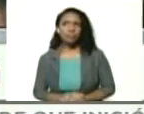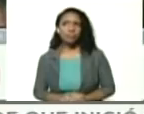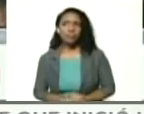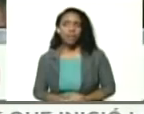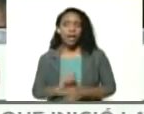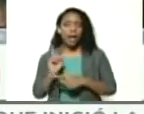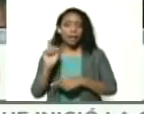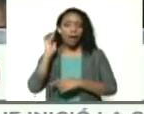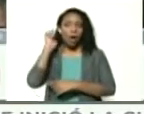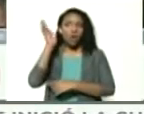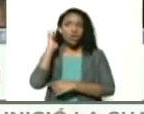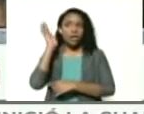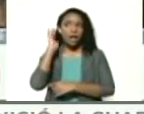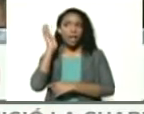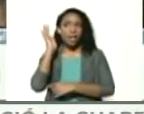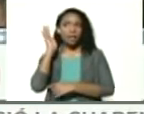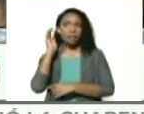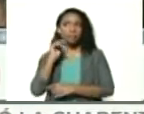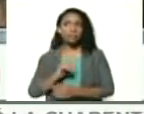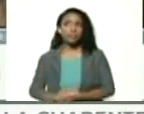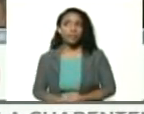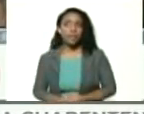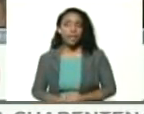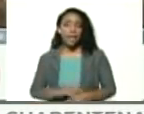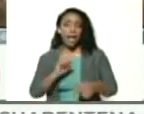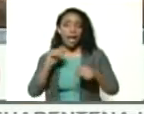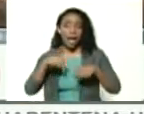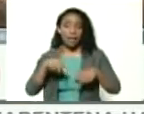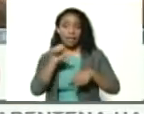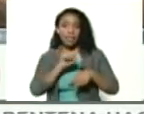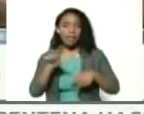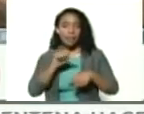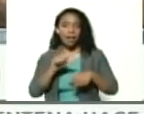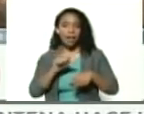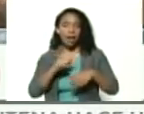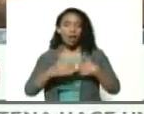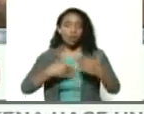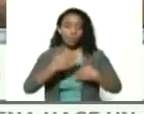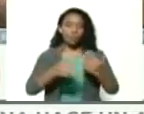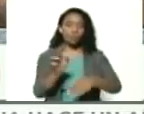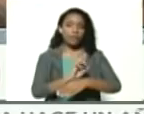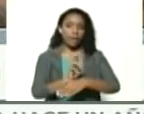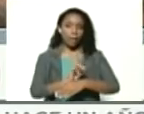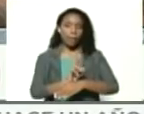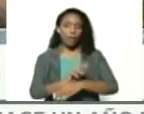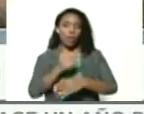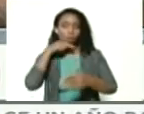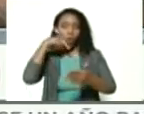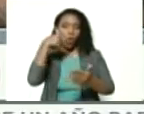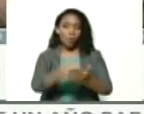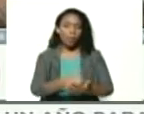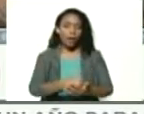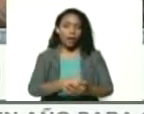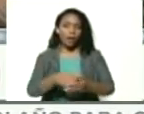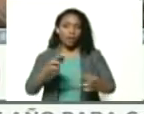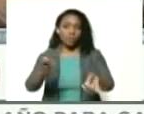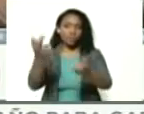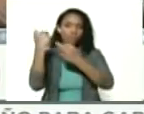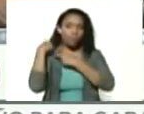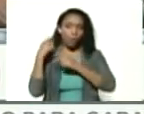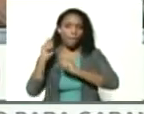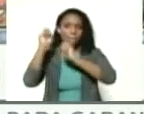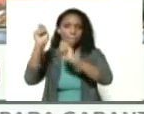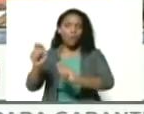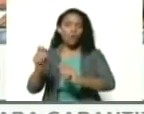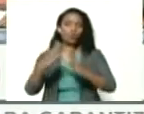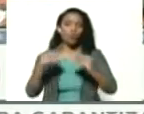esta jornada. Y esta semana se acelera el nombramiento de